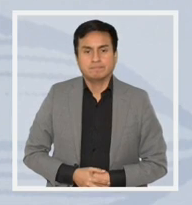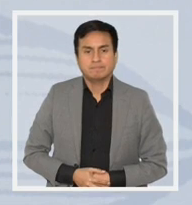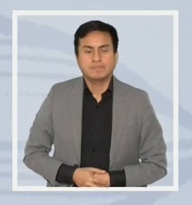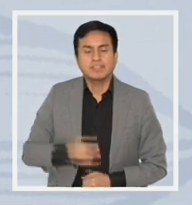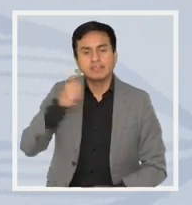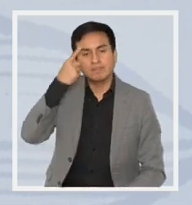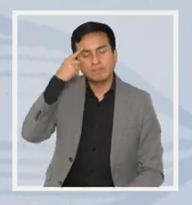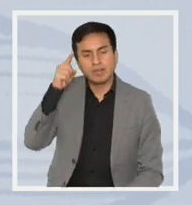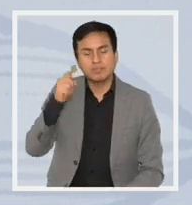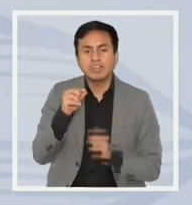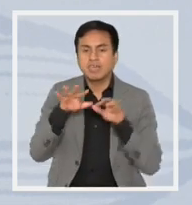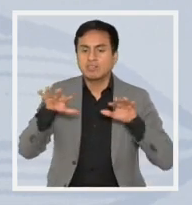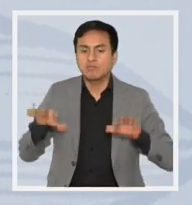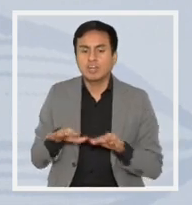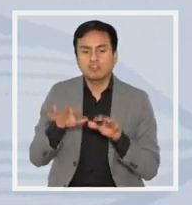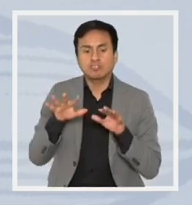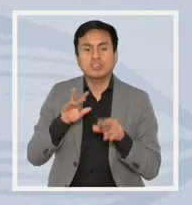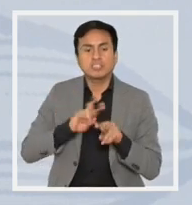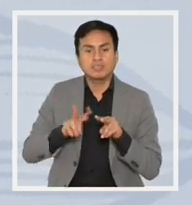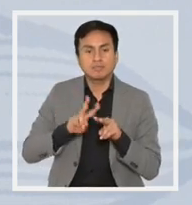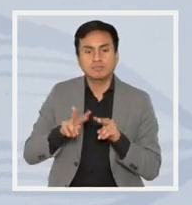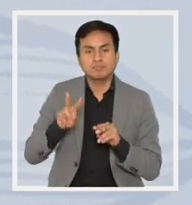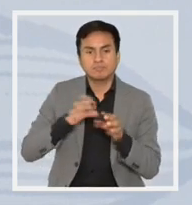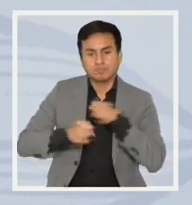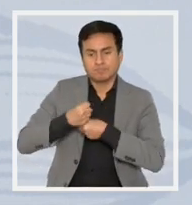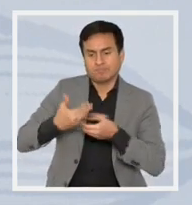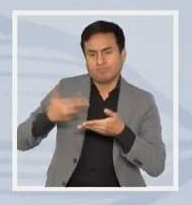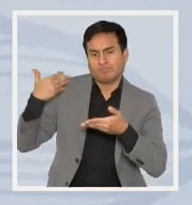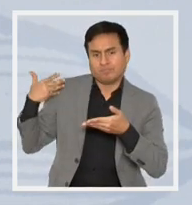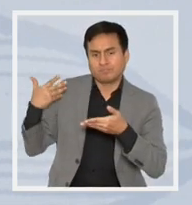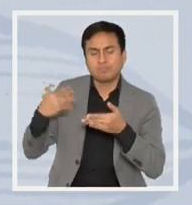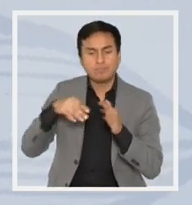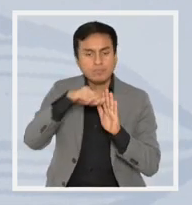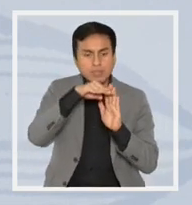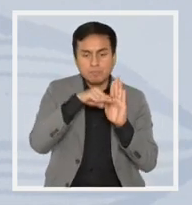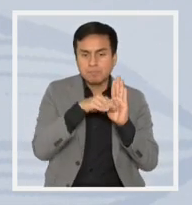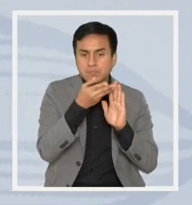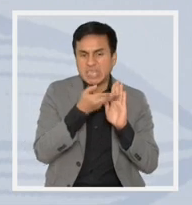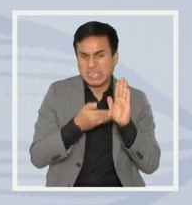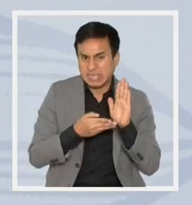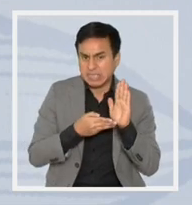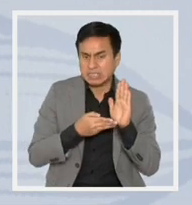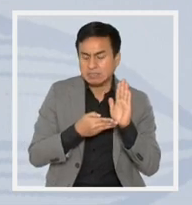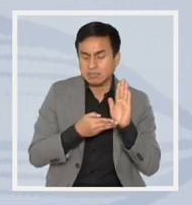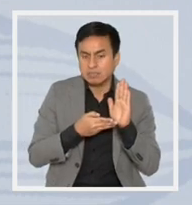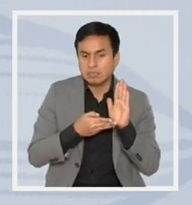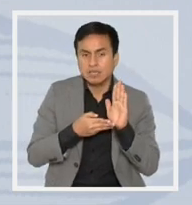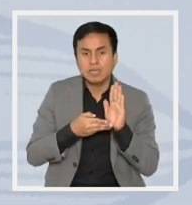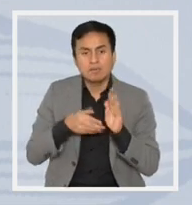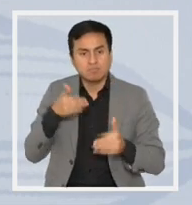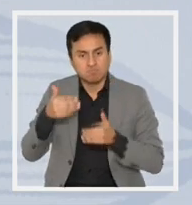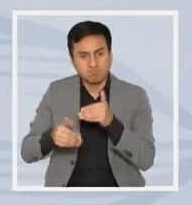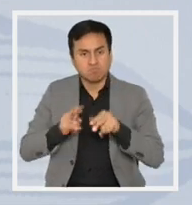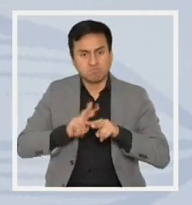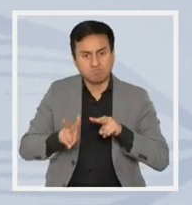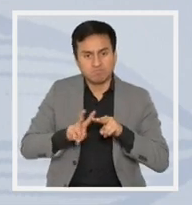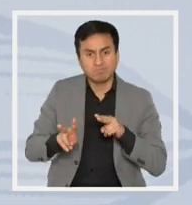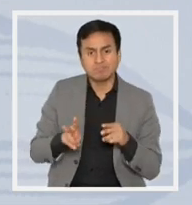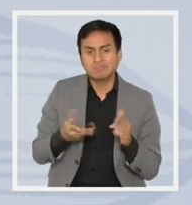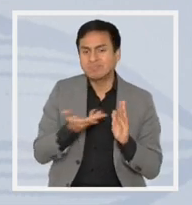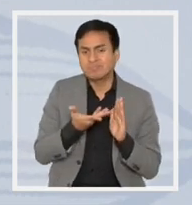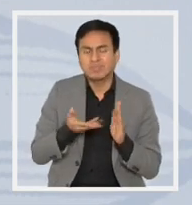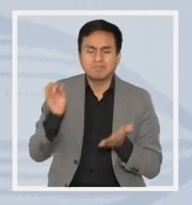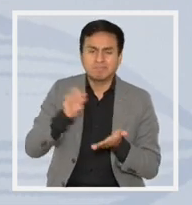Sin embargo, a pesar de los esfuerzos que se han sostenido en las últimas décadas, las medidas que hemos tomado han